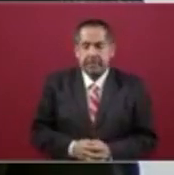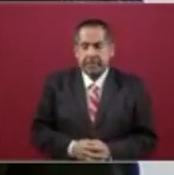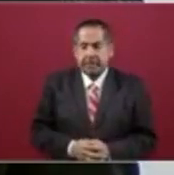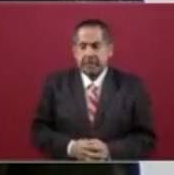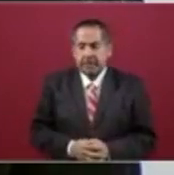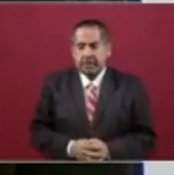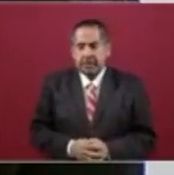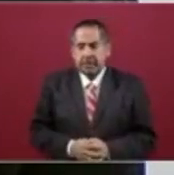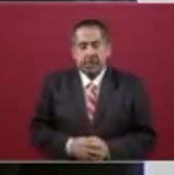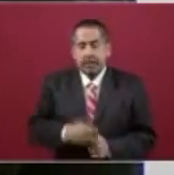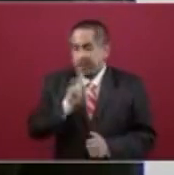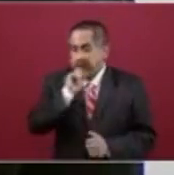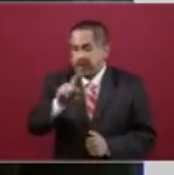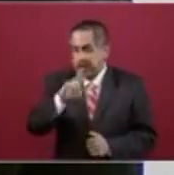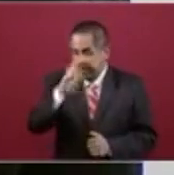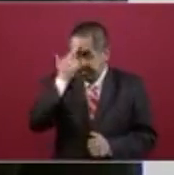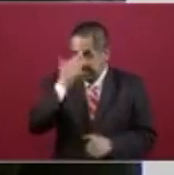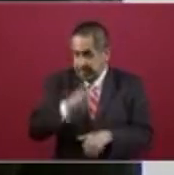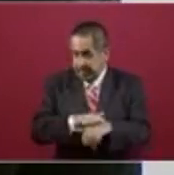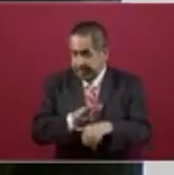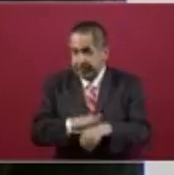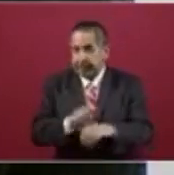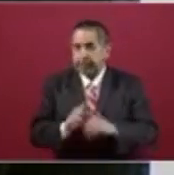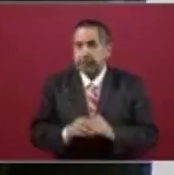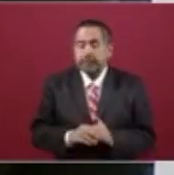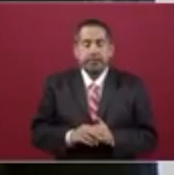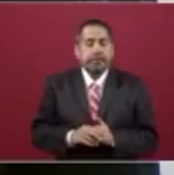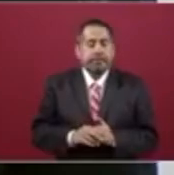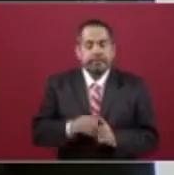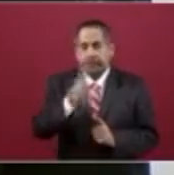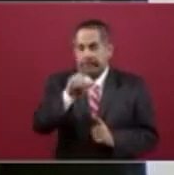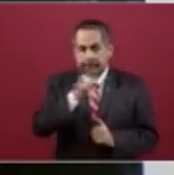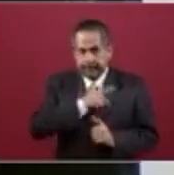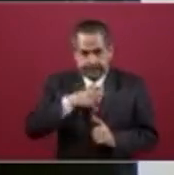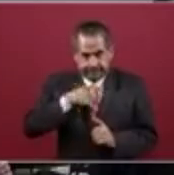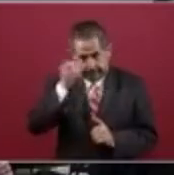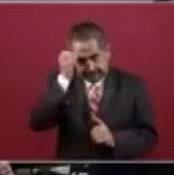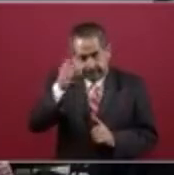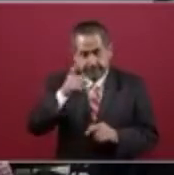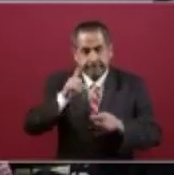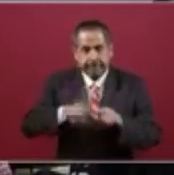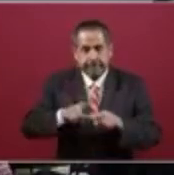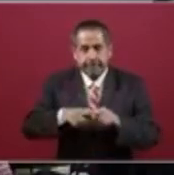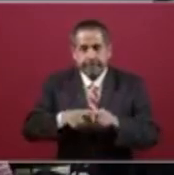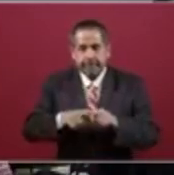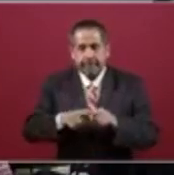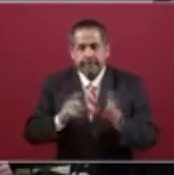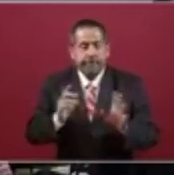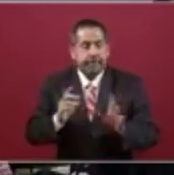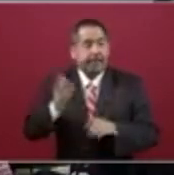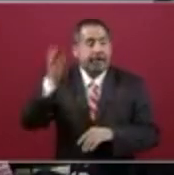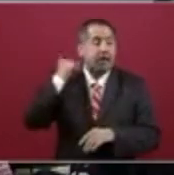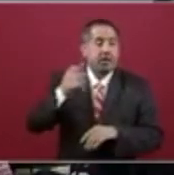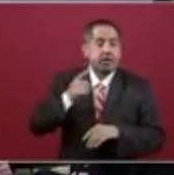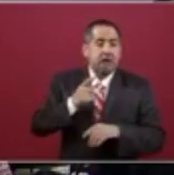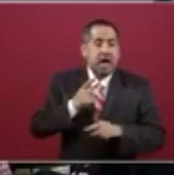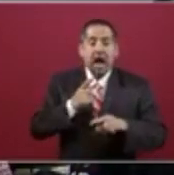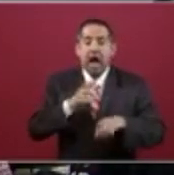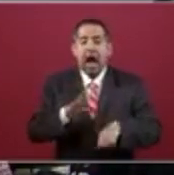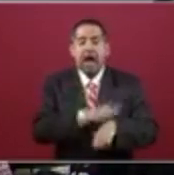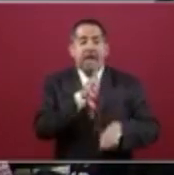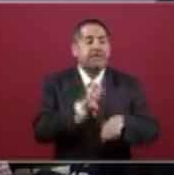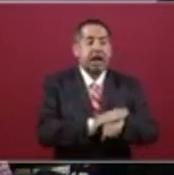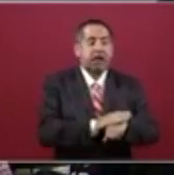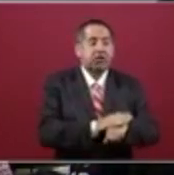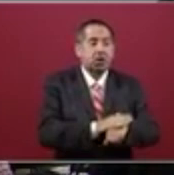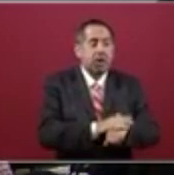también hay que recordar, nada más para que no se nos olvide, que tenía mejor calificación Pemex que la que se tiene